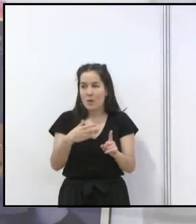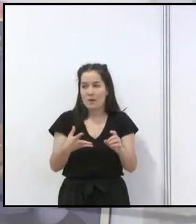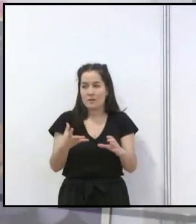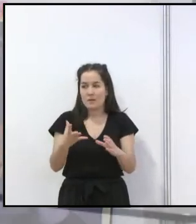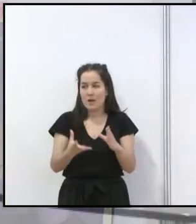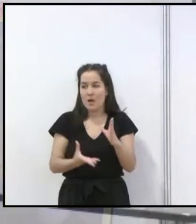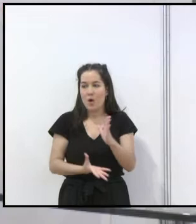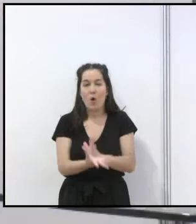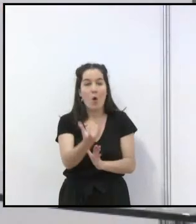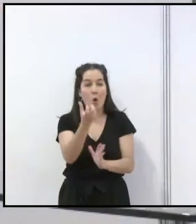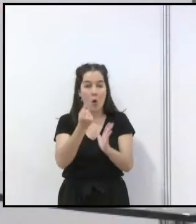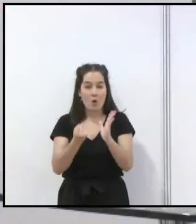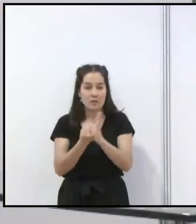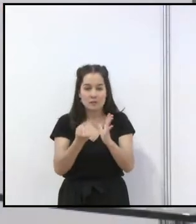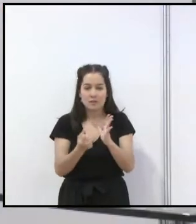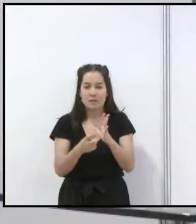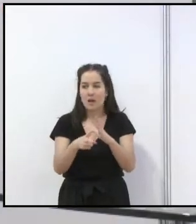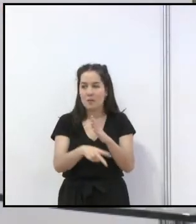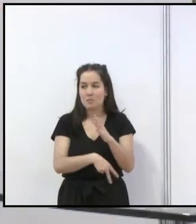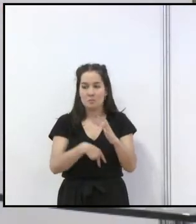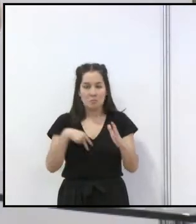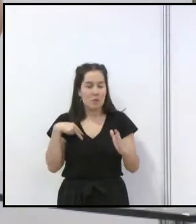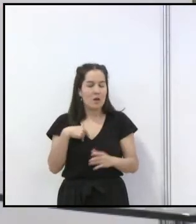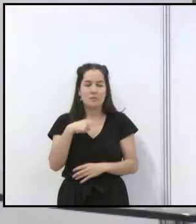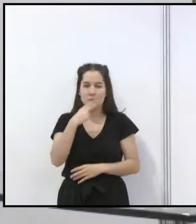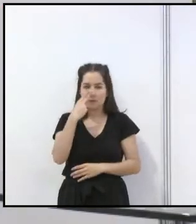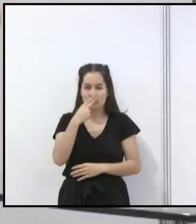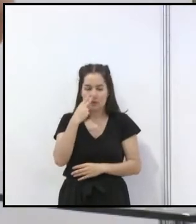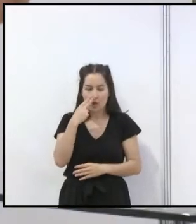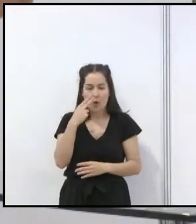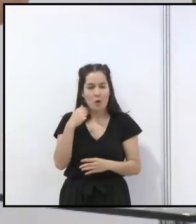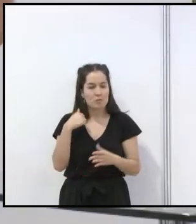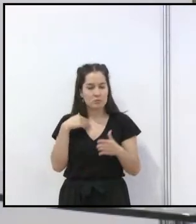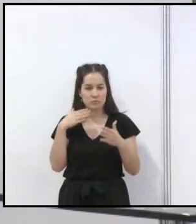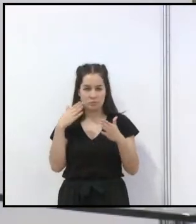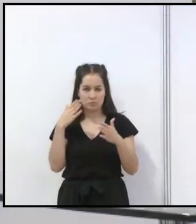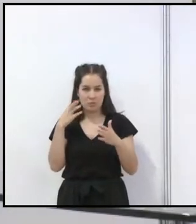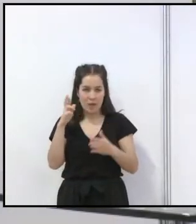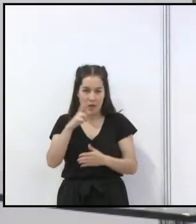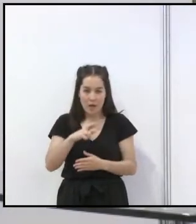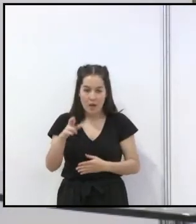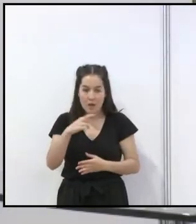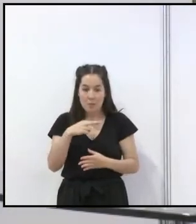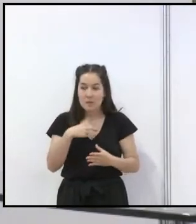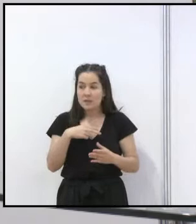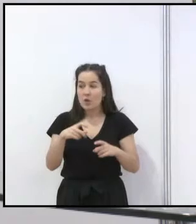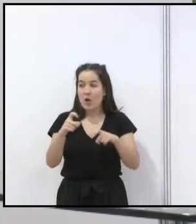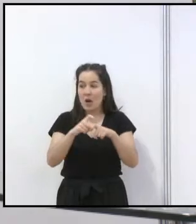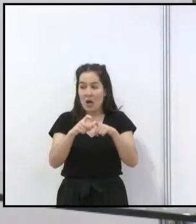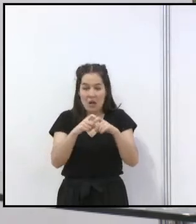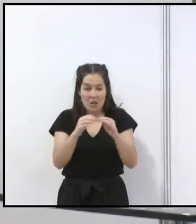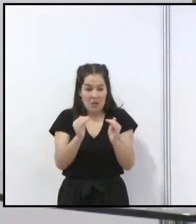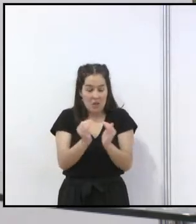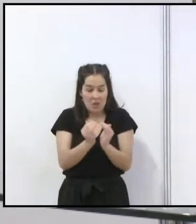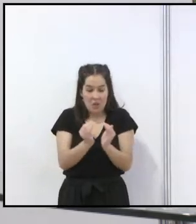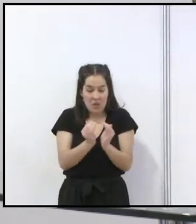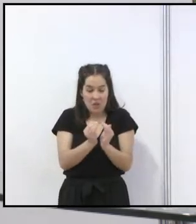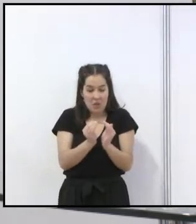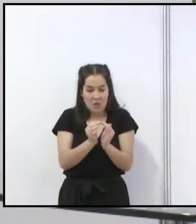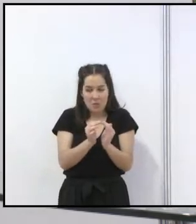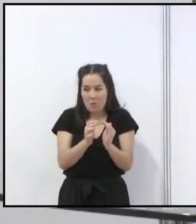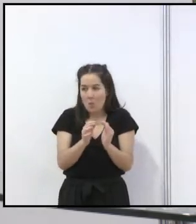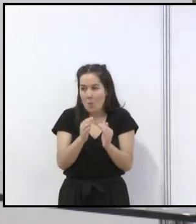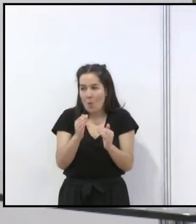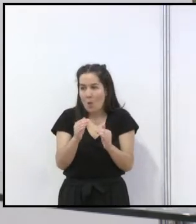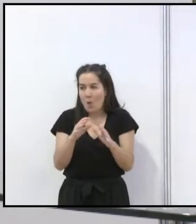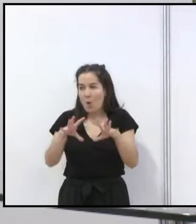global, ¿no? O sea, cómo a través, insisto, de un género mínimo se consigue captar un universo máximo,